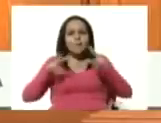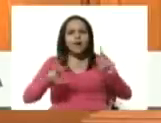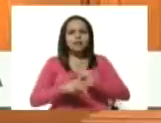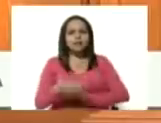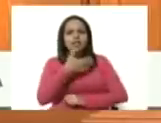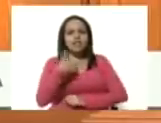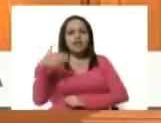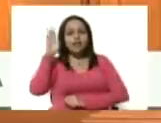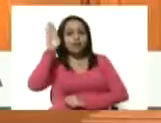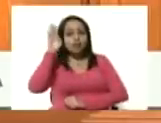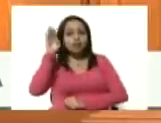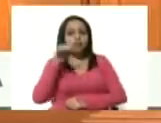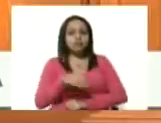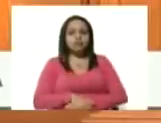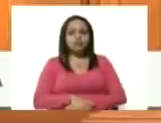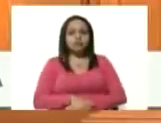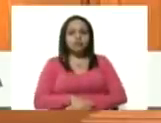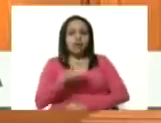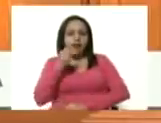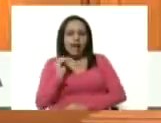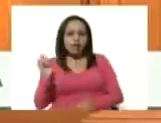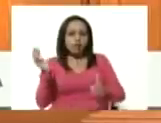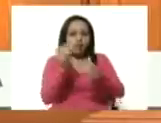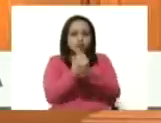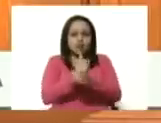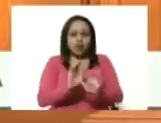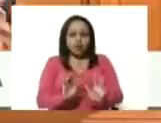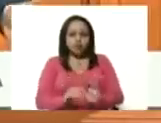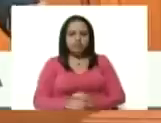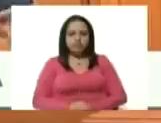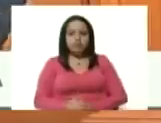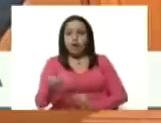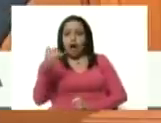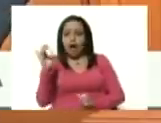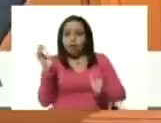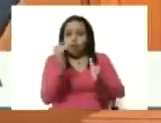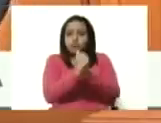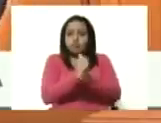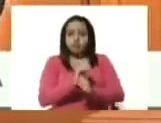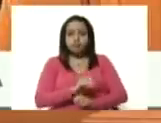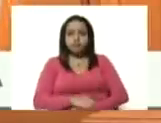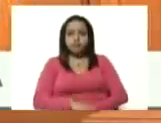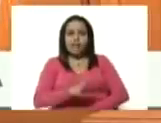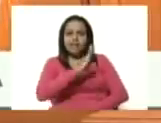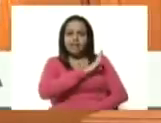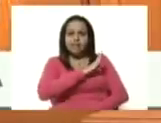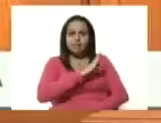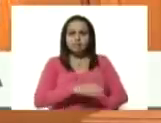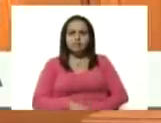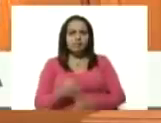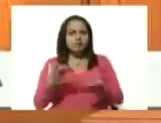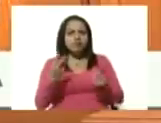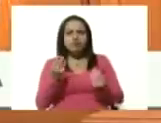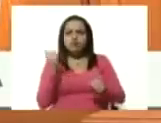futuro y que lo va a conquistar, lo va a conquistar. Tenemos, bueno, grandes tareas: